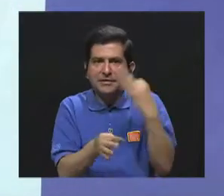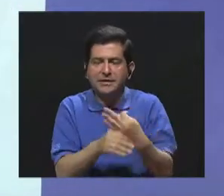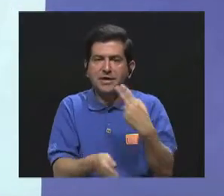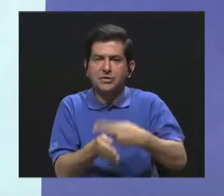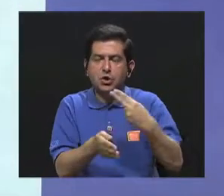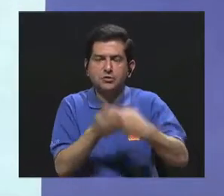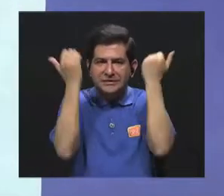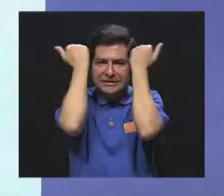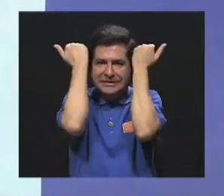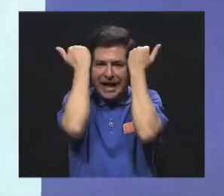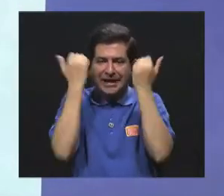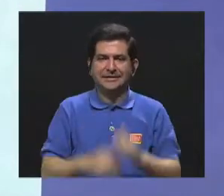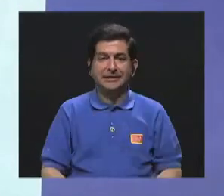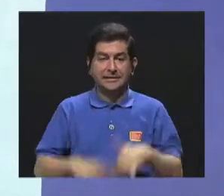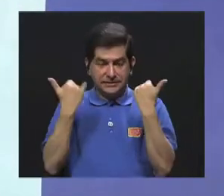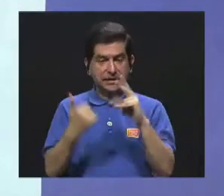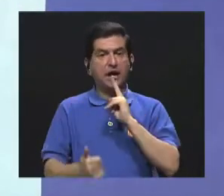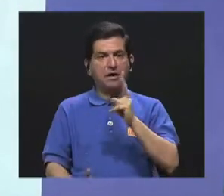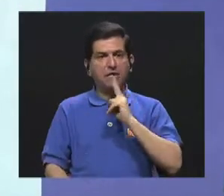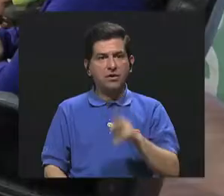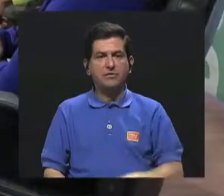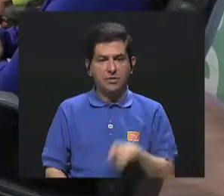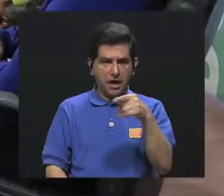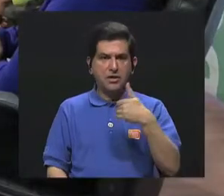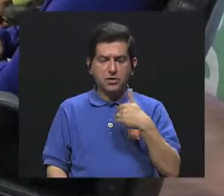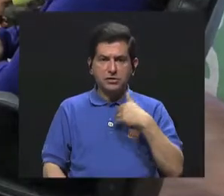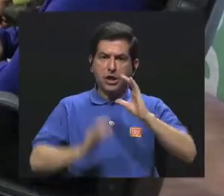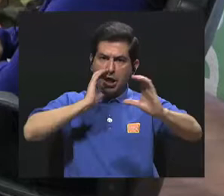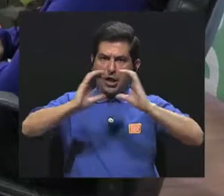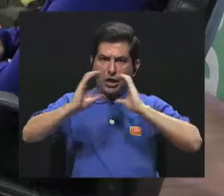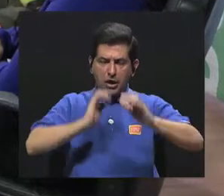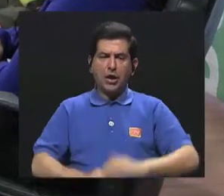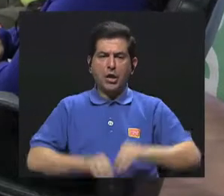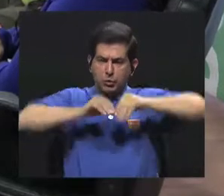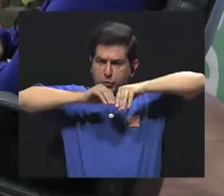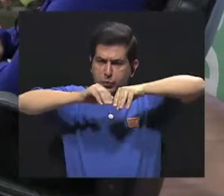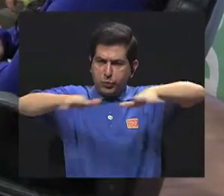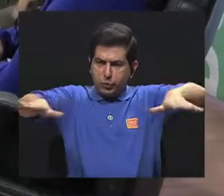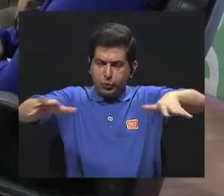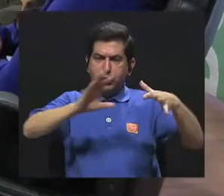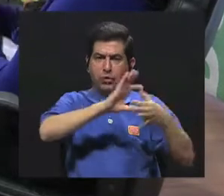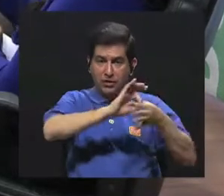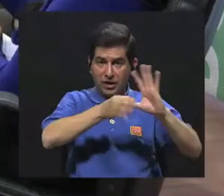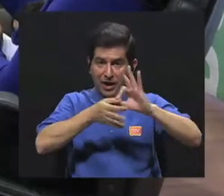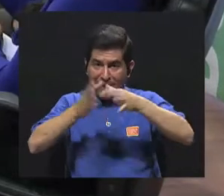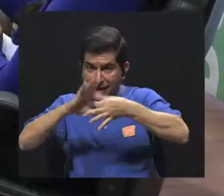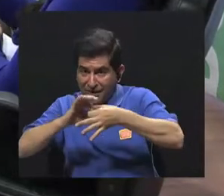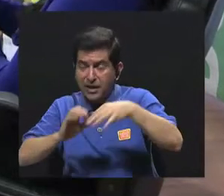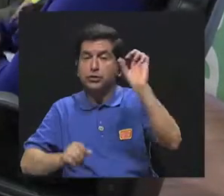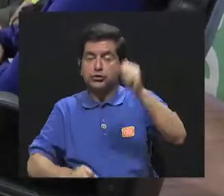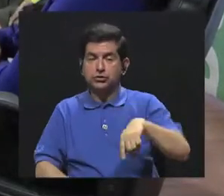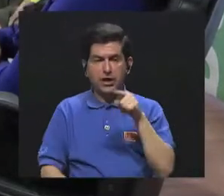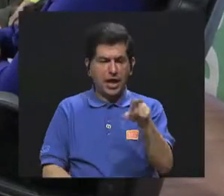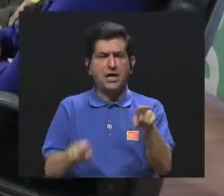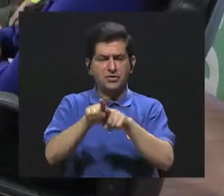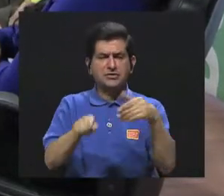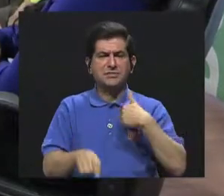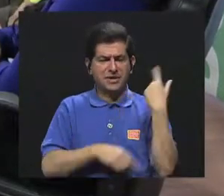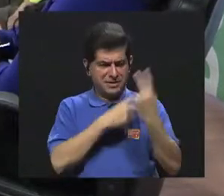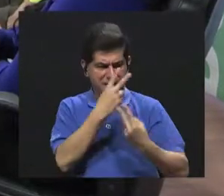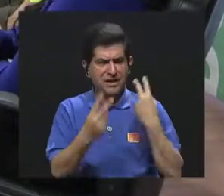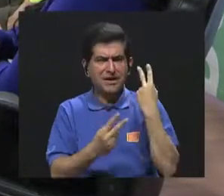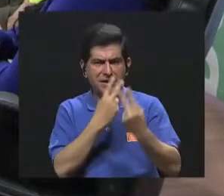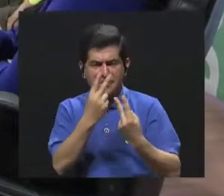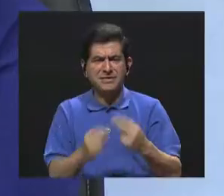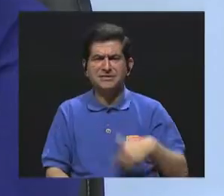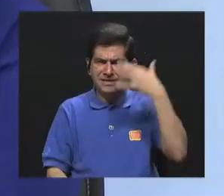hospitales psiquiátricos, y ahora están, sí, de verdad conectados. Como que, ajá, hay como toda, sí, una están red. Encadenados. Sí. Ajá. Sí. Supe que ellos inclusive tuvieron una gira hace poco,